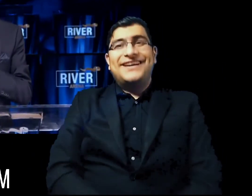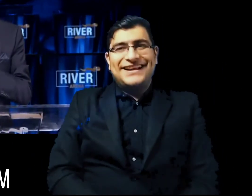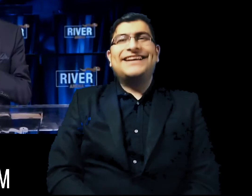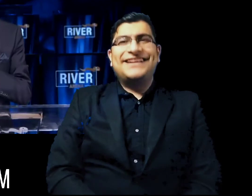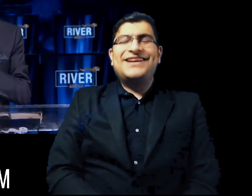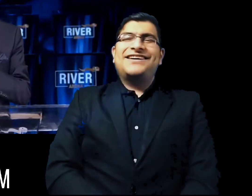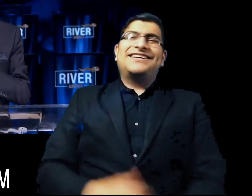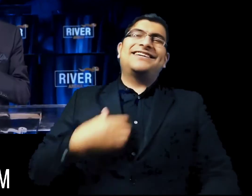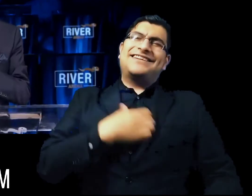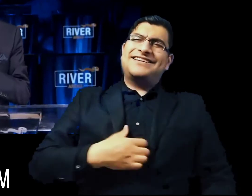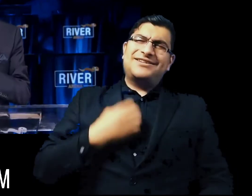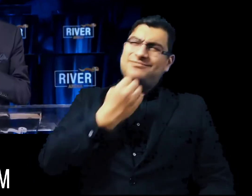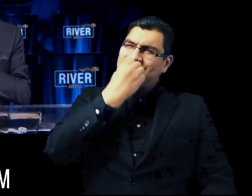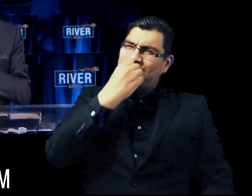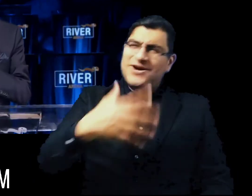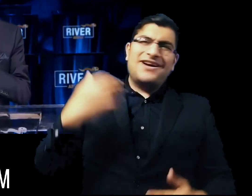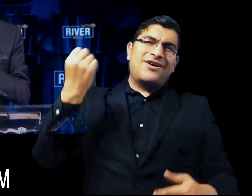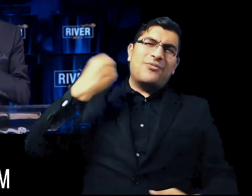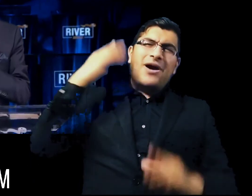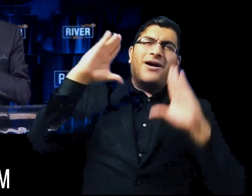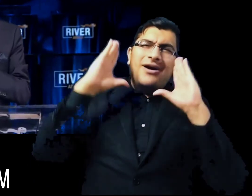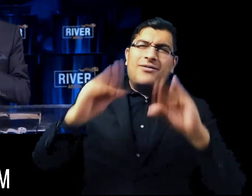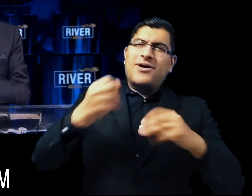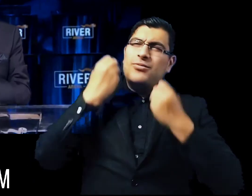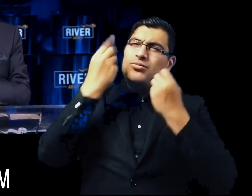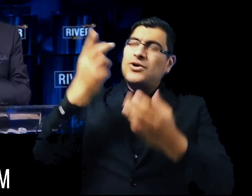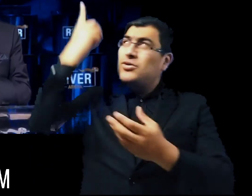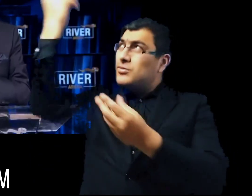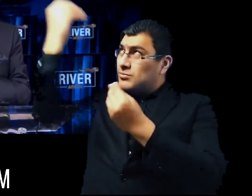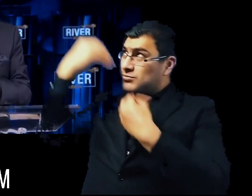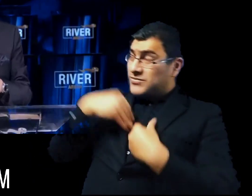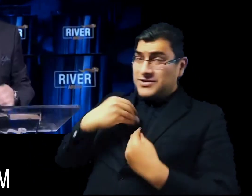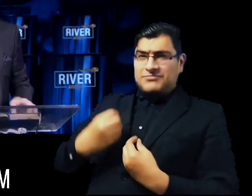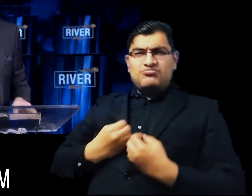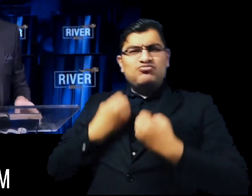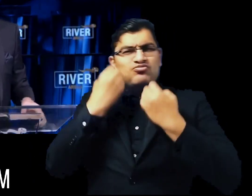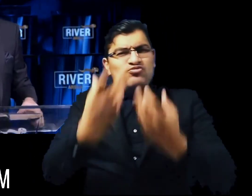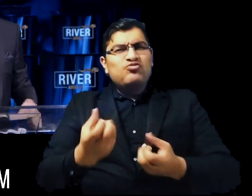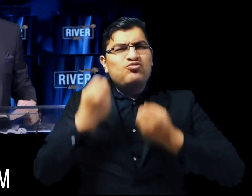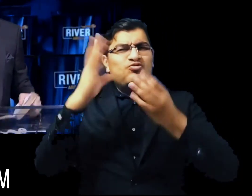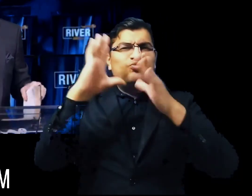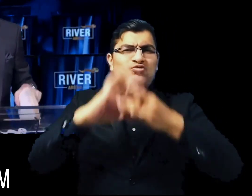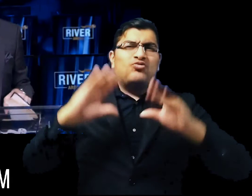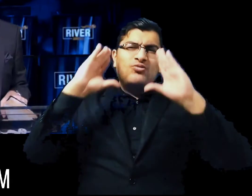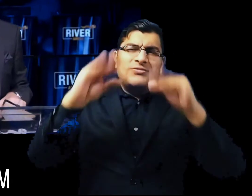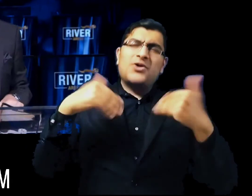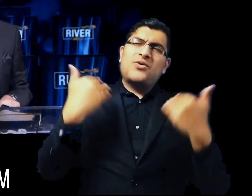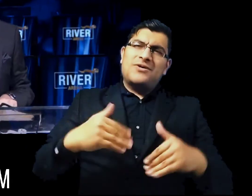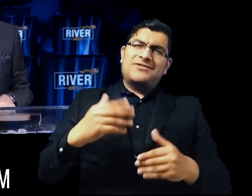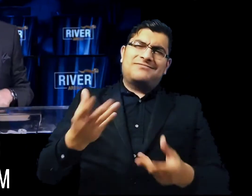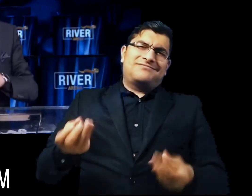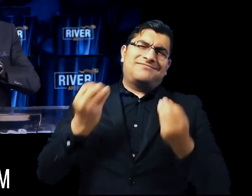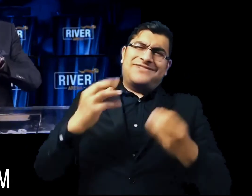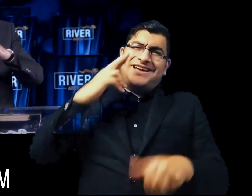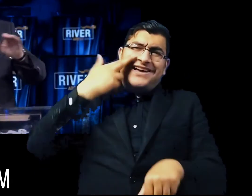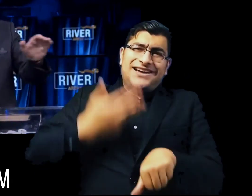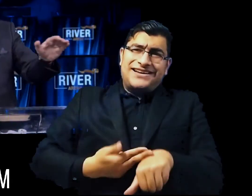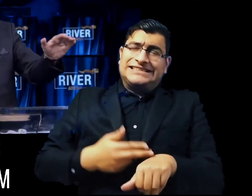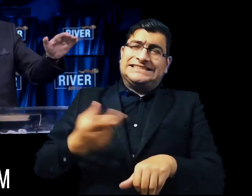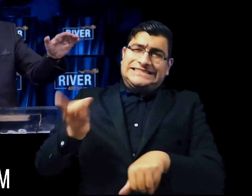Me fascina predicarte, hablarte lo que Dios pone en mi corazón. Tengo una tamaña